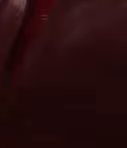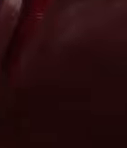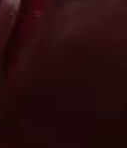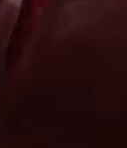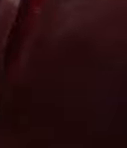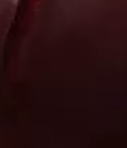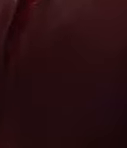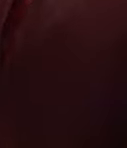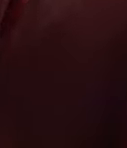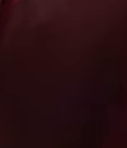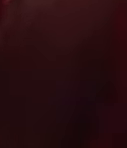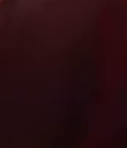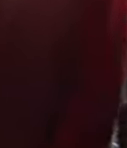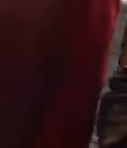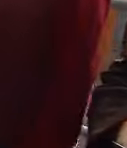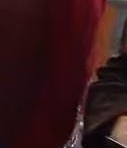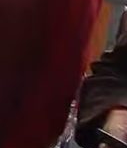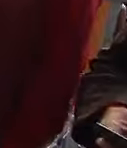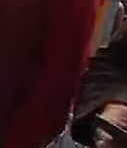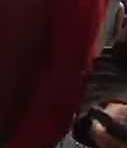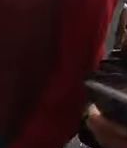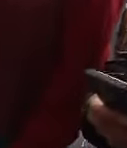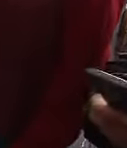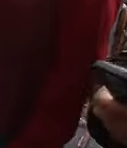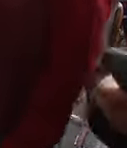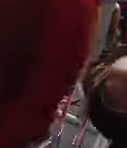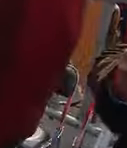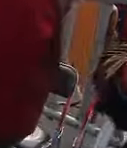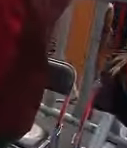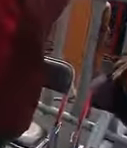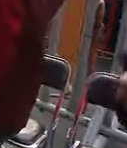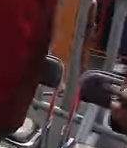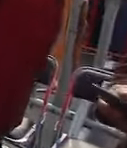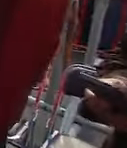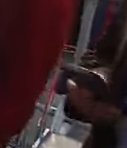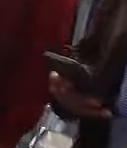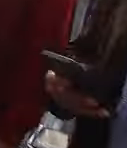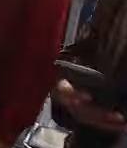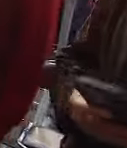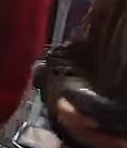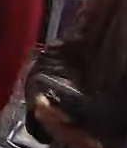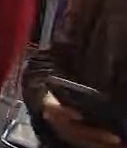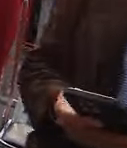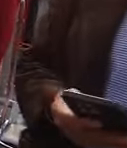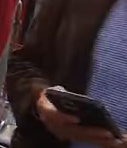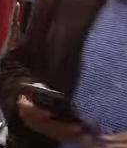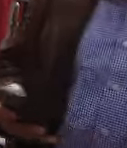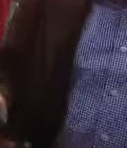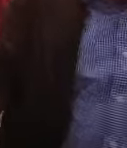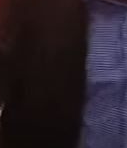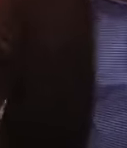Creando que lo diablo. bien.